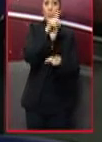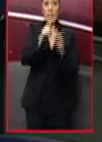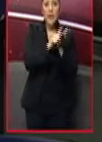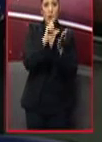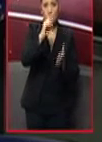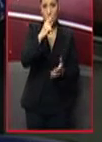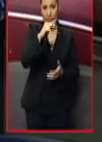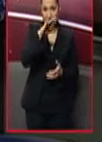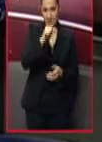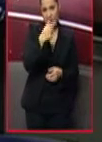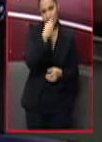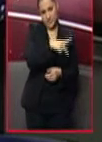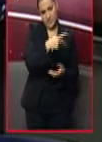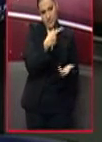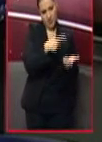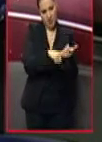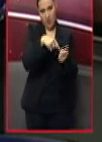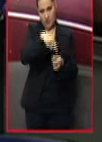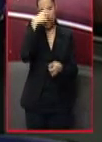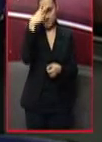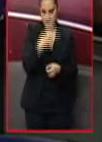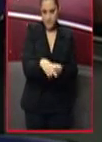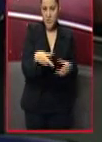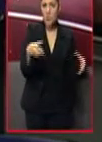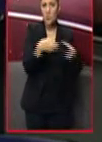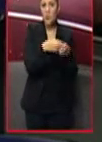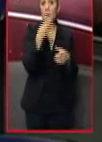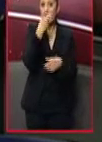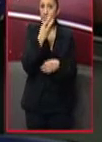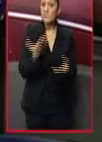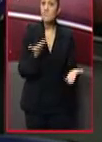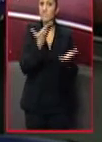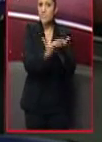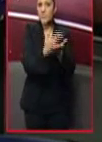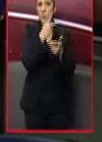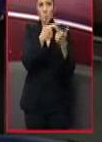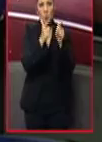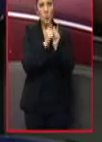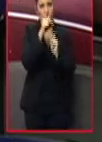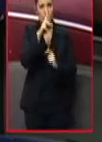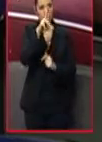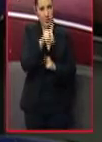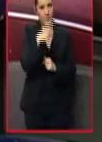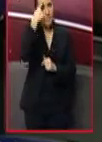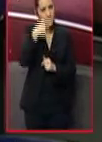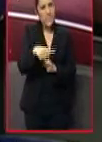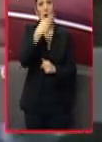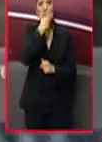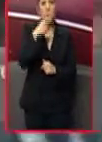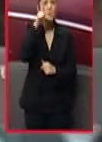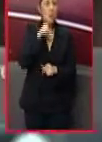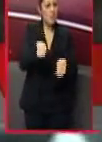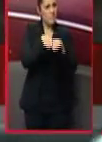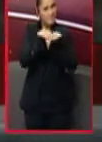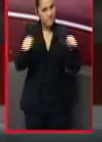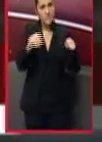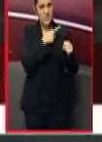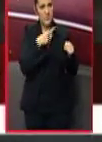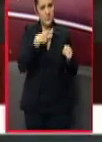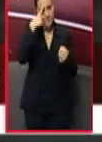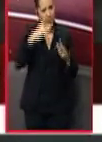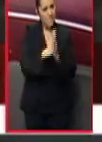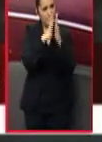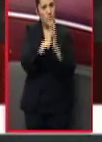Unidos Mexicanos. Fueron presentadas por el grupo parlamentario del PRD con objeto de establecer el criterio de paridad de género en las presidencias de comisiones